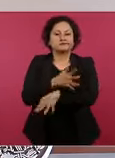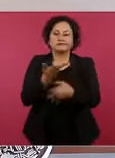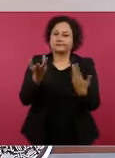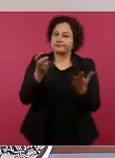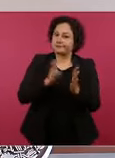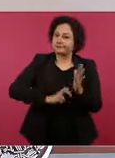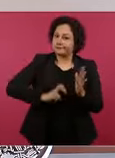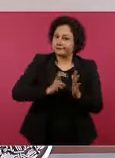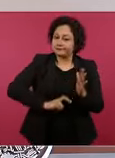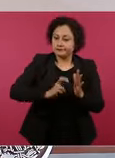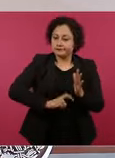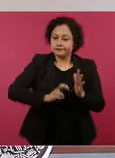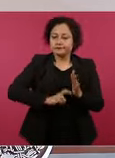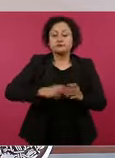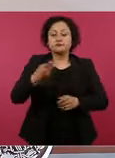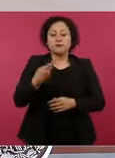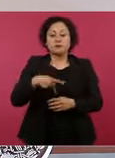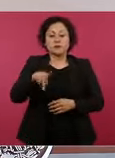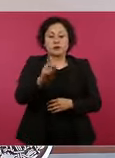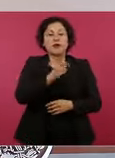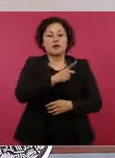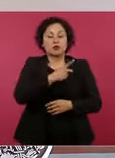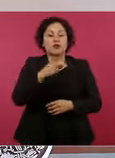pero sí vamos a concluirlo.